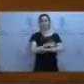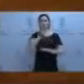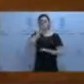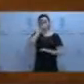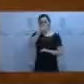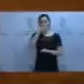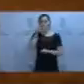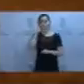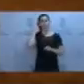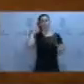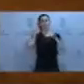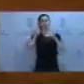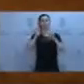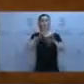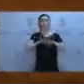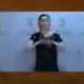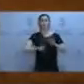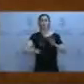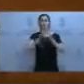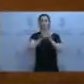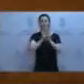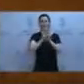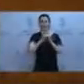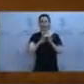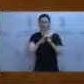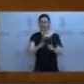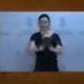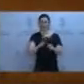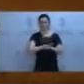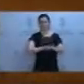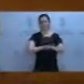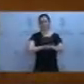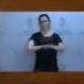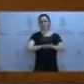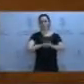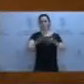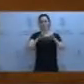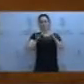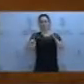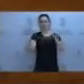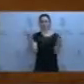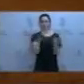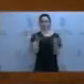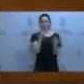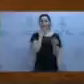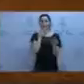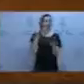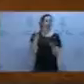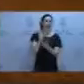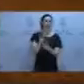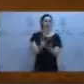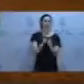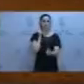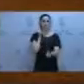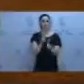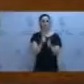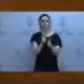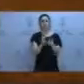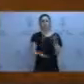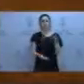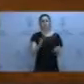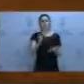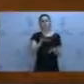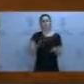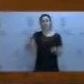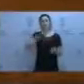tener cuidado a la hora de legislar el sector. El Gobierno de Asturias debería de haber tomado el ejemplo de otras comunidades autónomas o